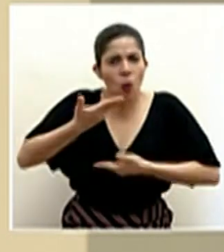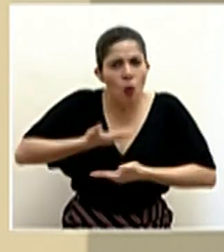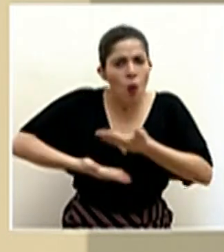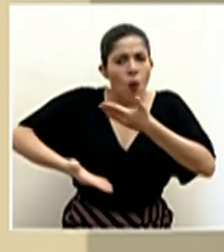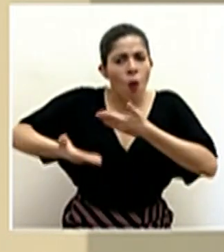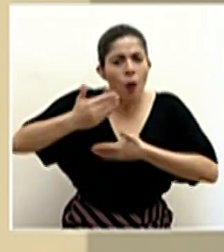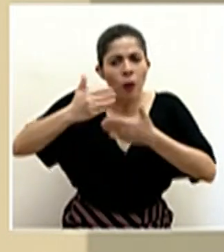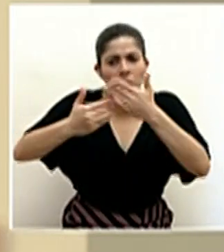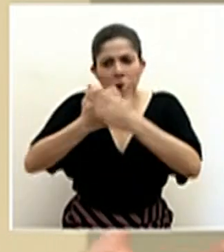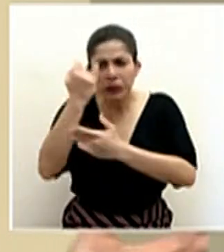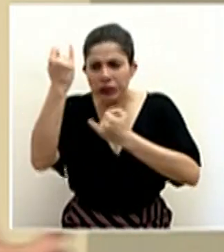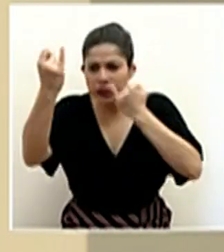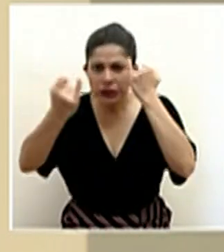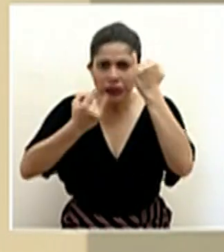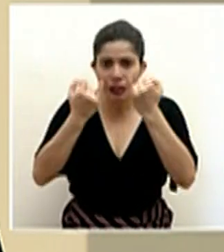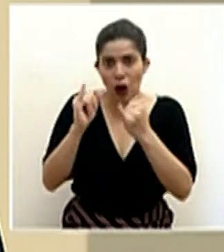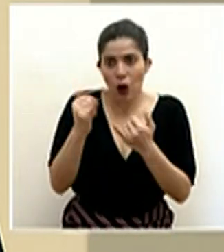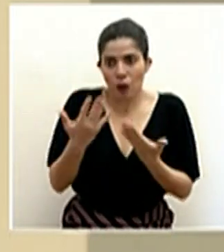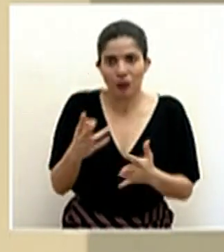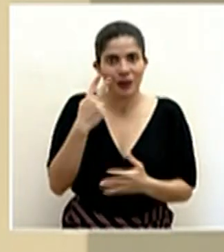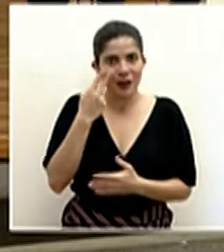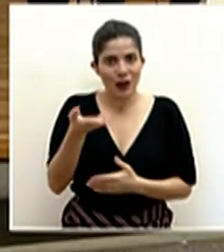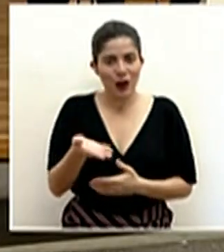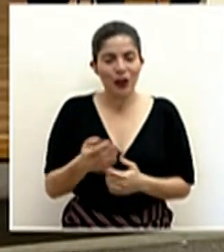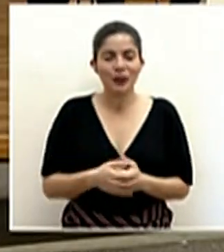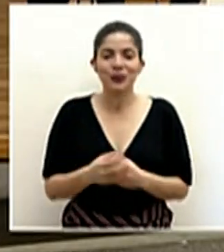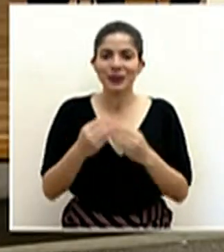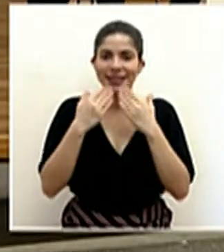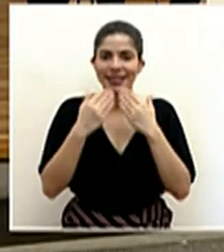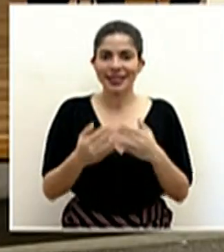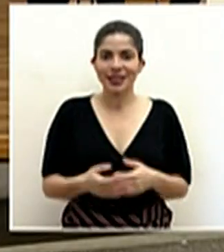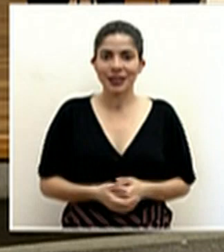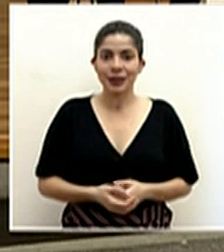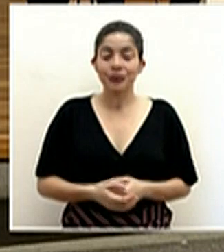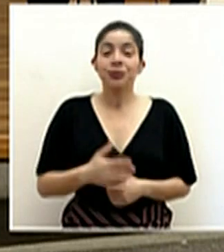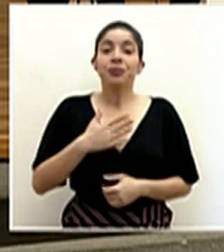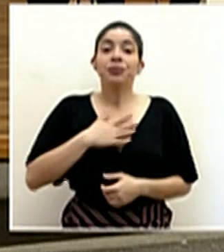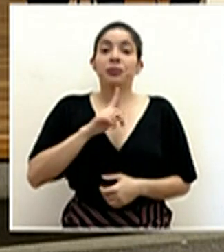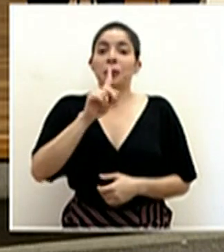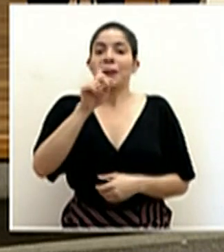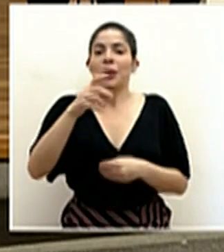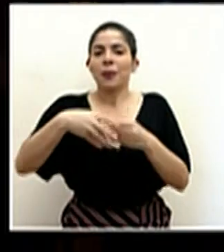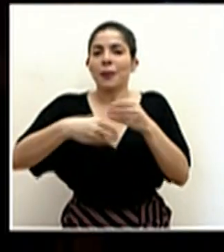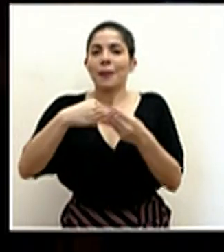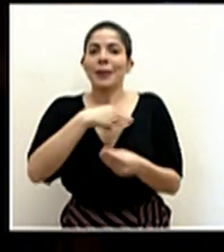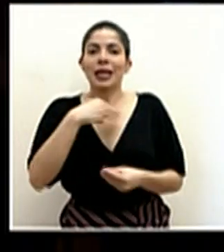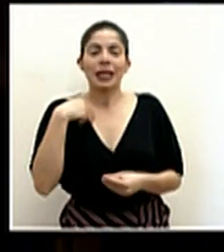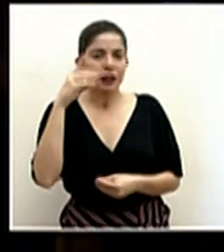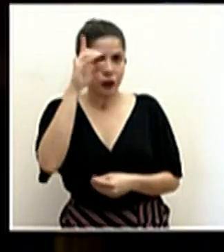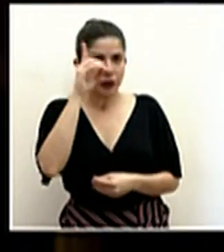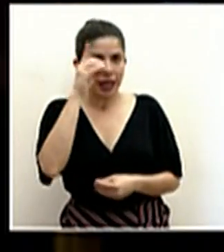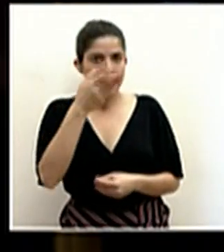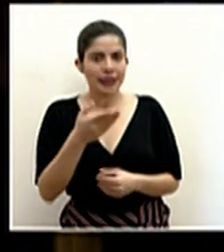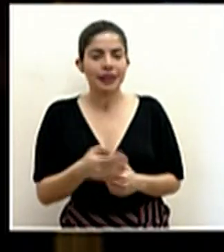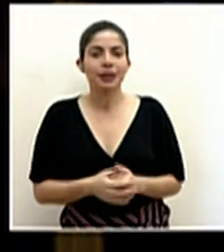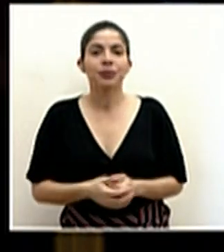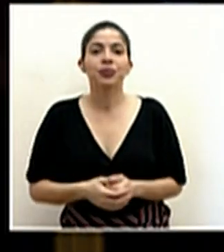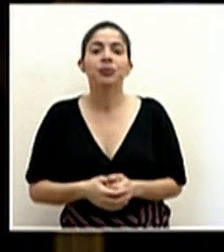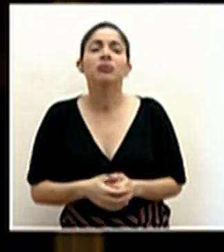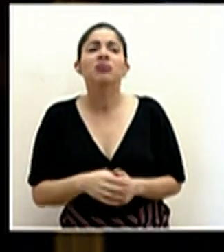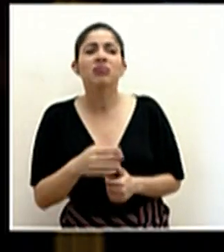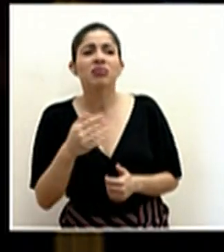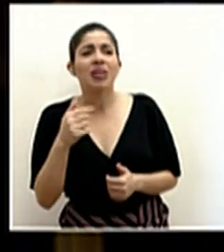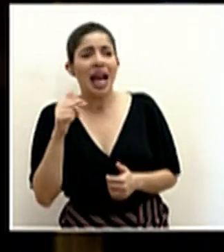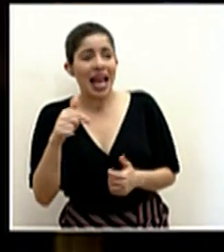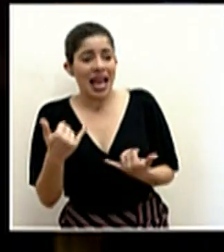a la innovación, como hemos podido ver hoy. Gracias. Mi pregunta adicional al ministro Salas. ¿Tiene